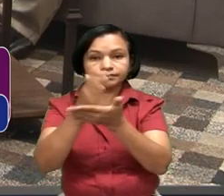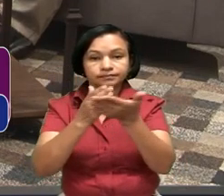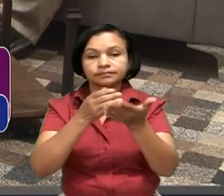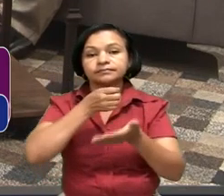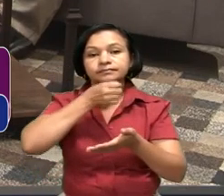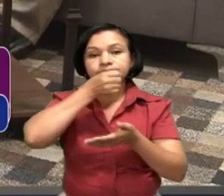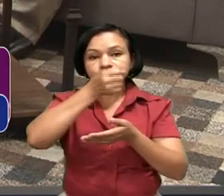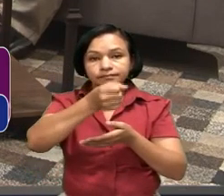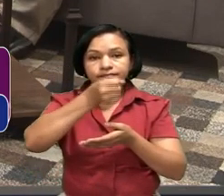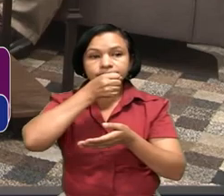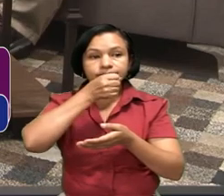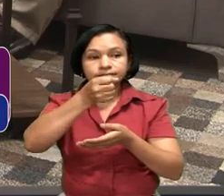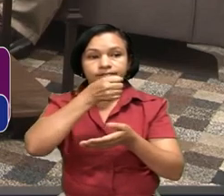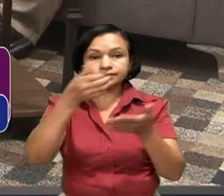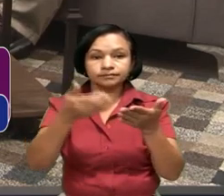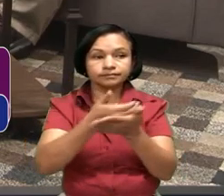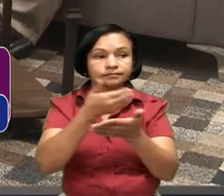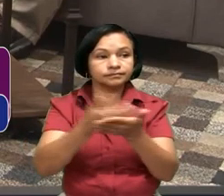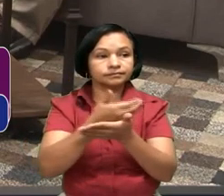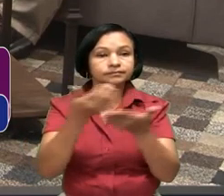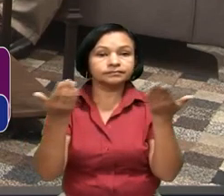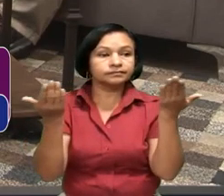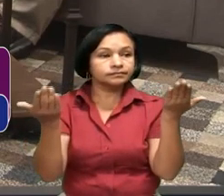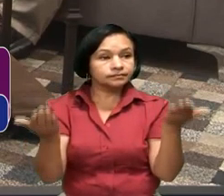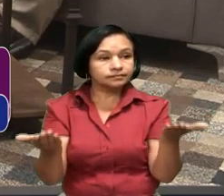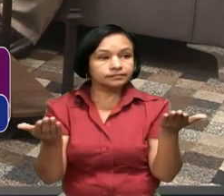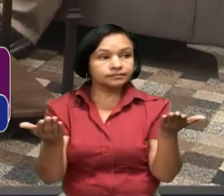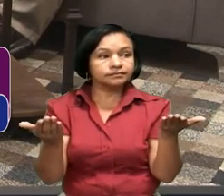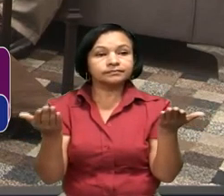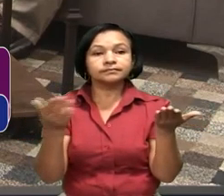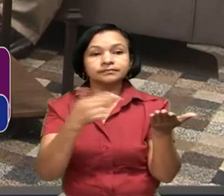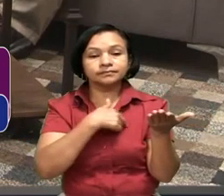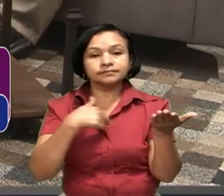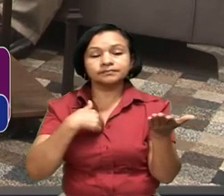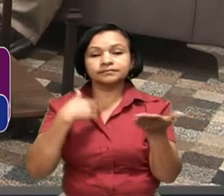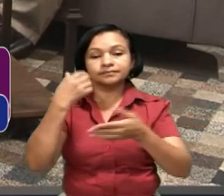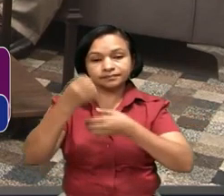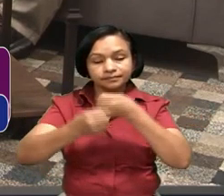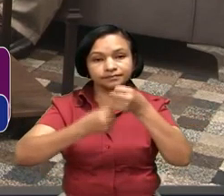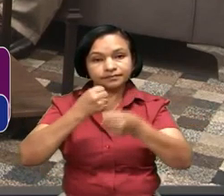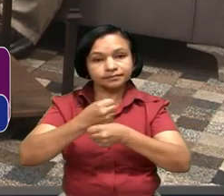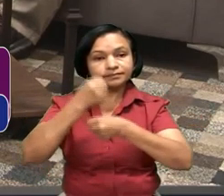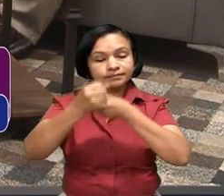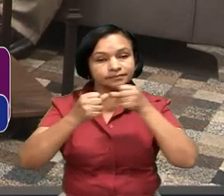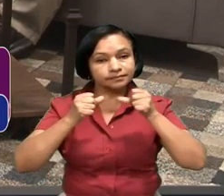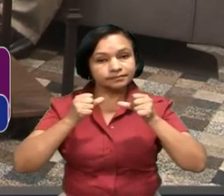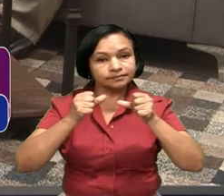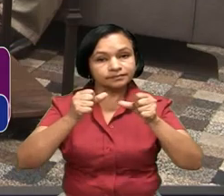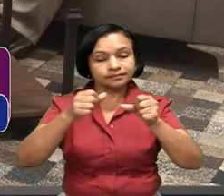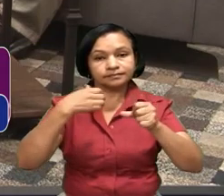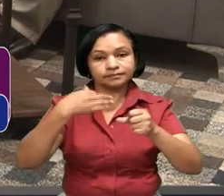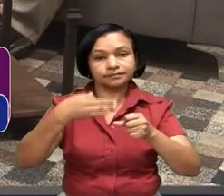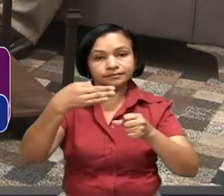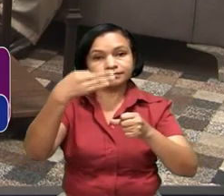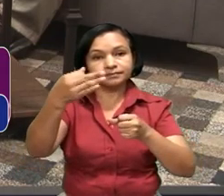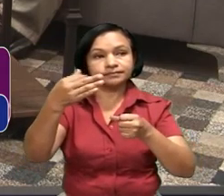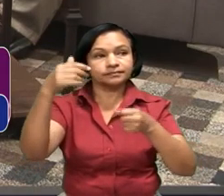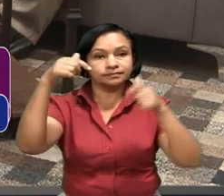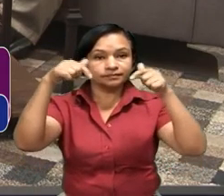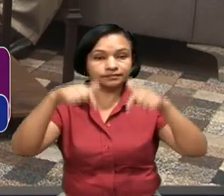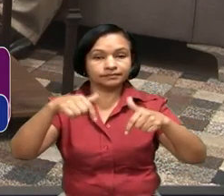de la actualidad y que a través de los tiempos los tiempos posteriores a